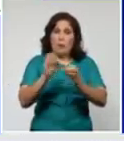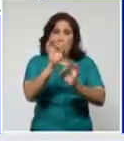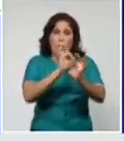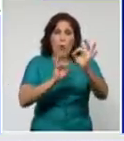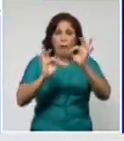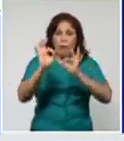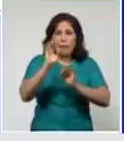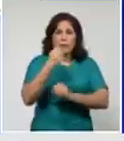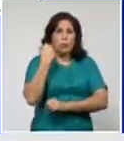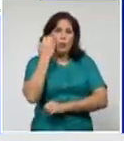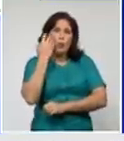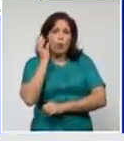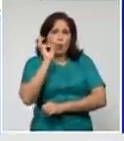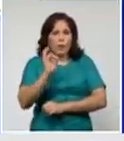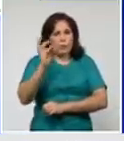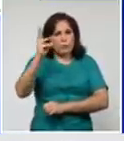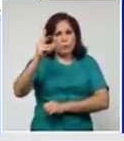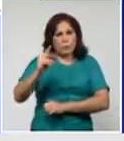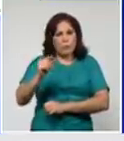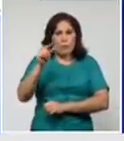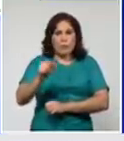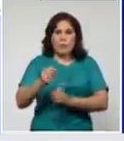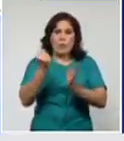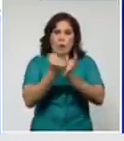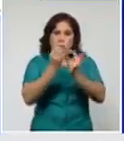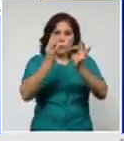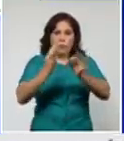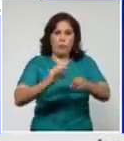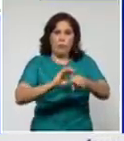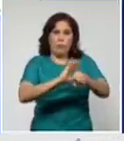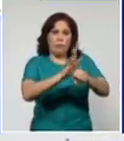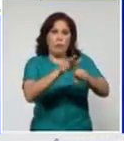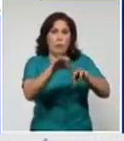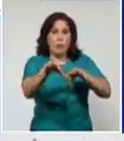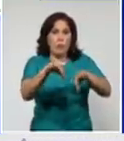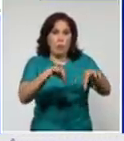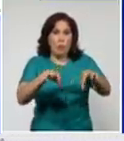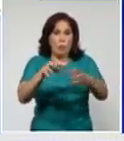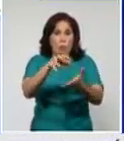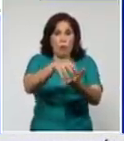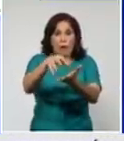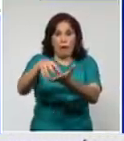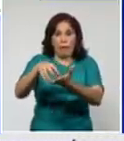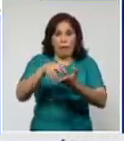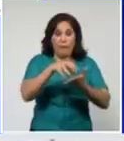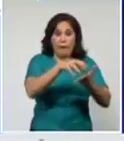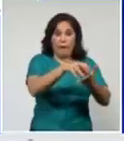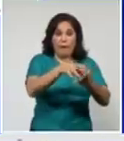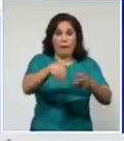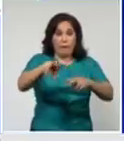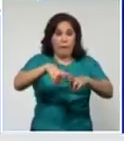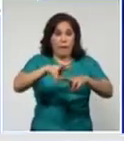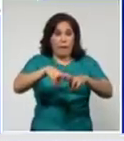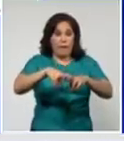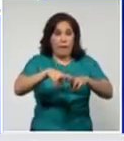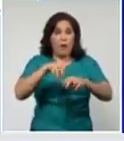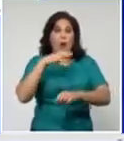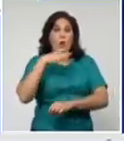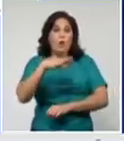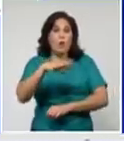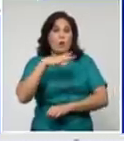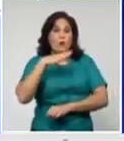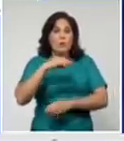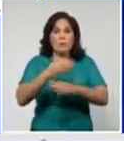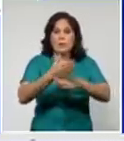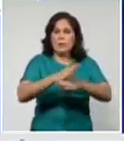el número de casos por lugar, y las zonas rosadas son las